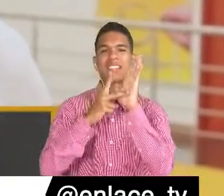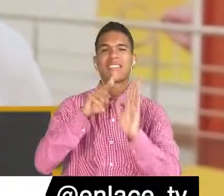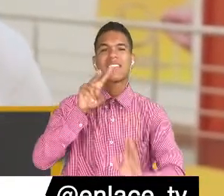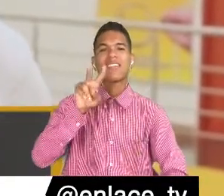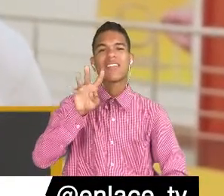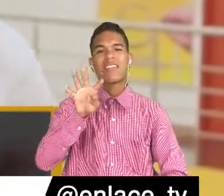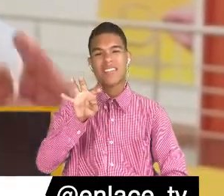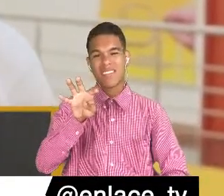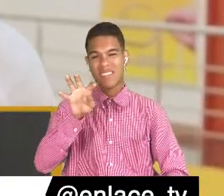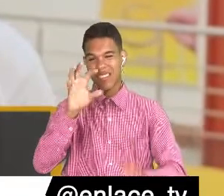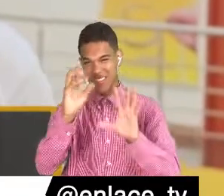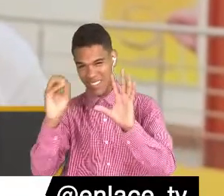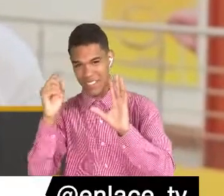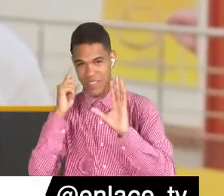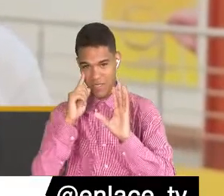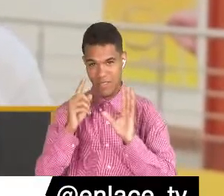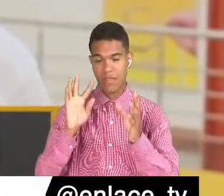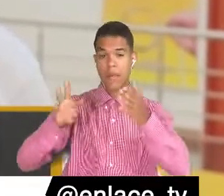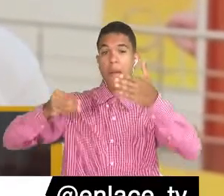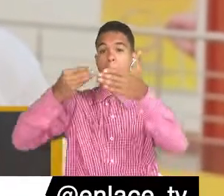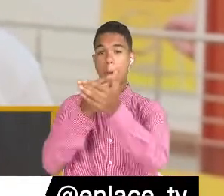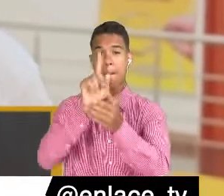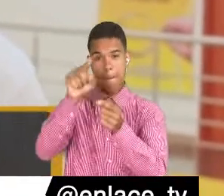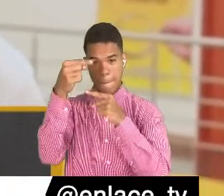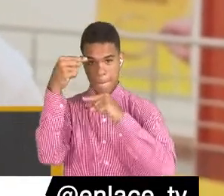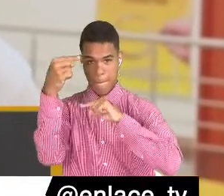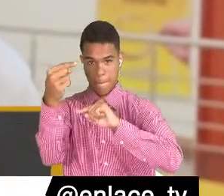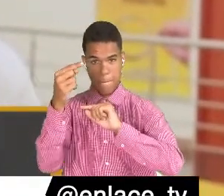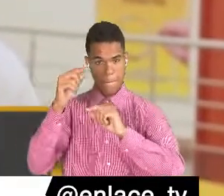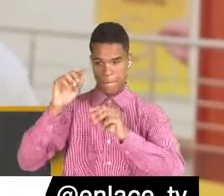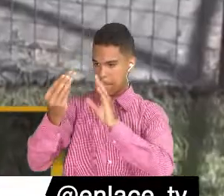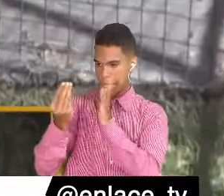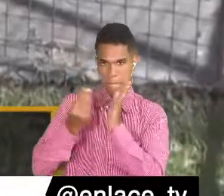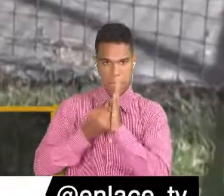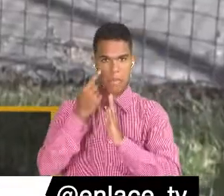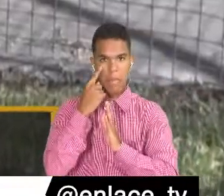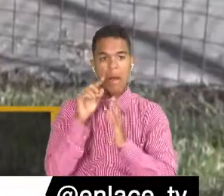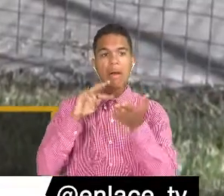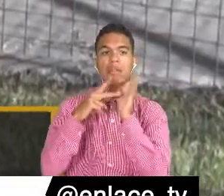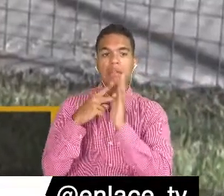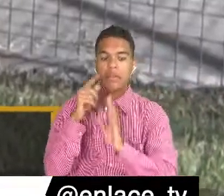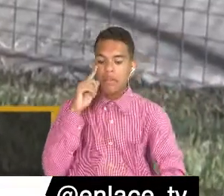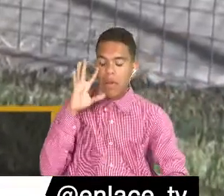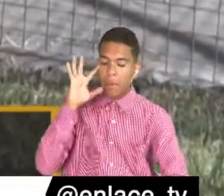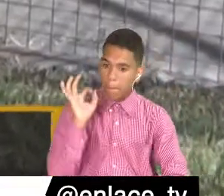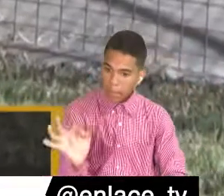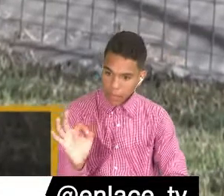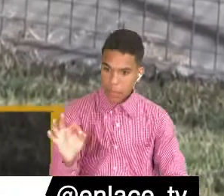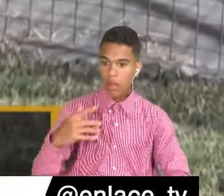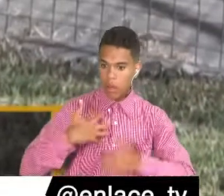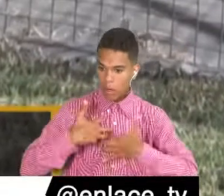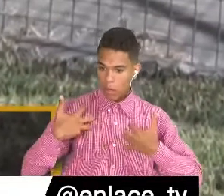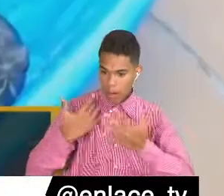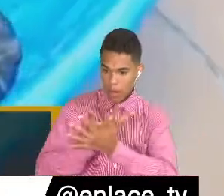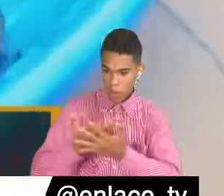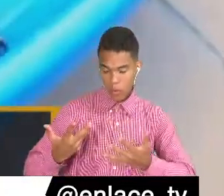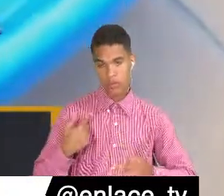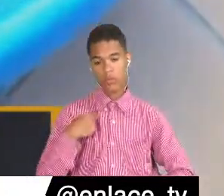salarios mínimos para quien sea sorprendido cometiendo este tipo de delitos. La recomendación es que evite incurrir en